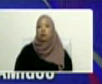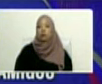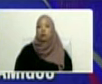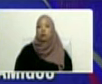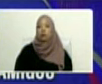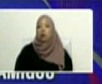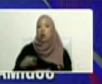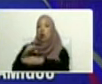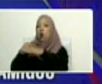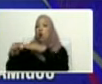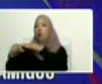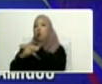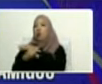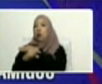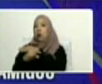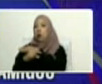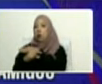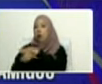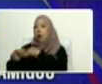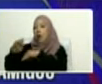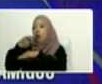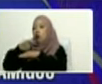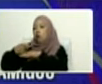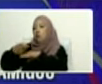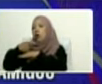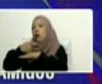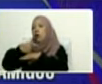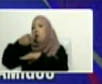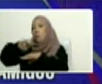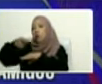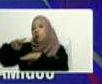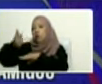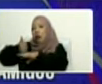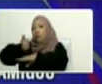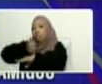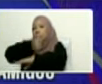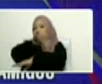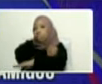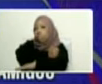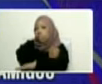pretendió en septiembre, en agosto,